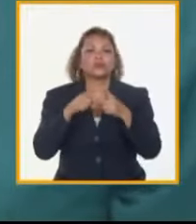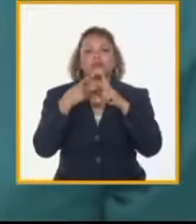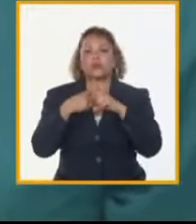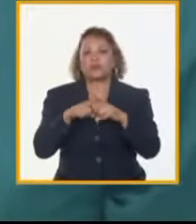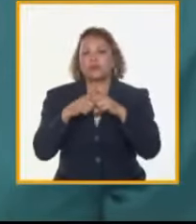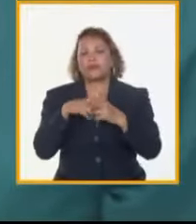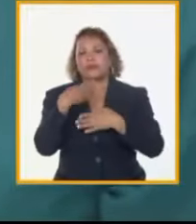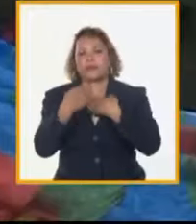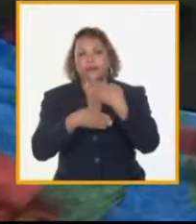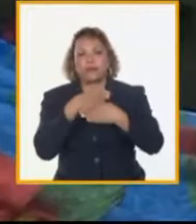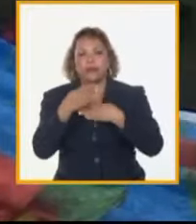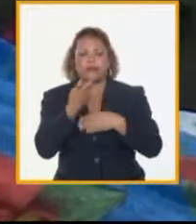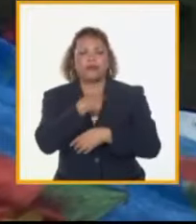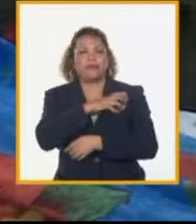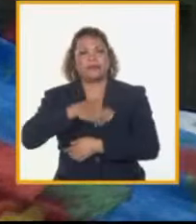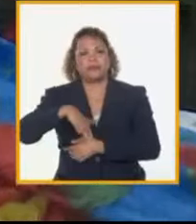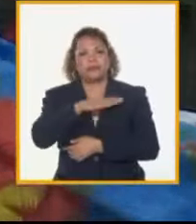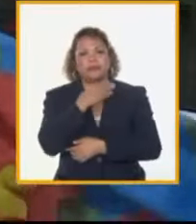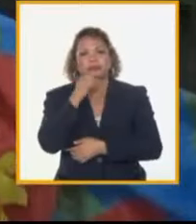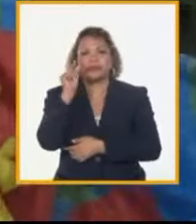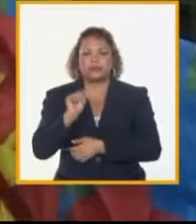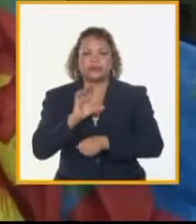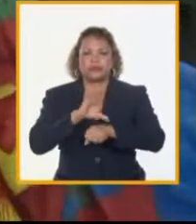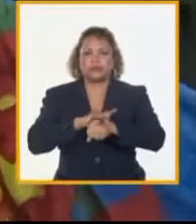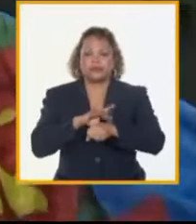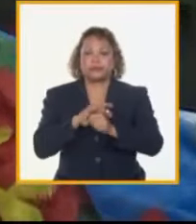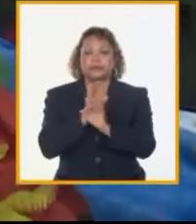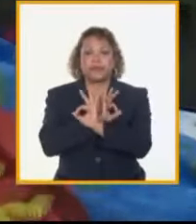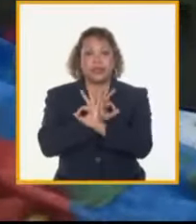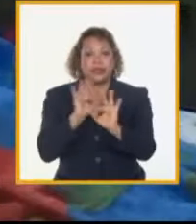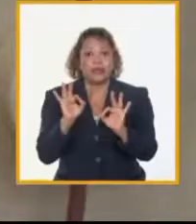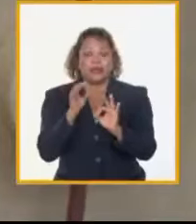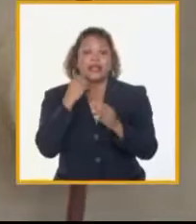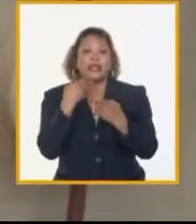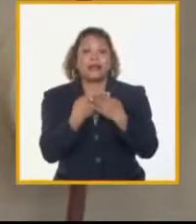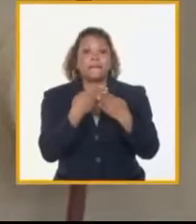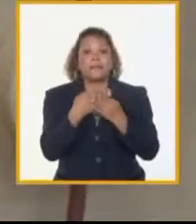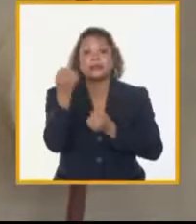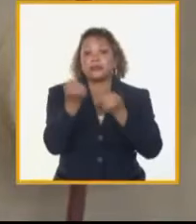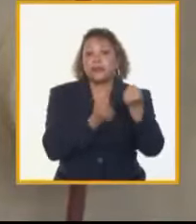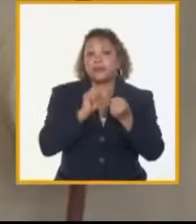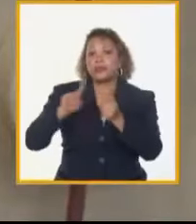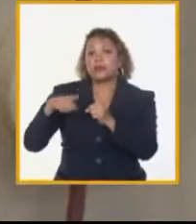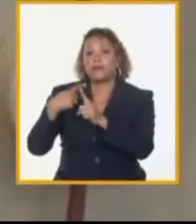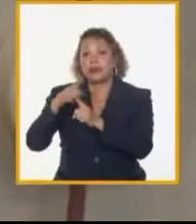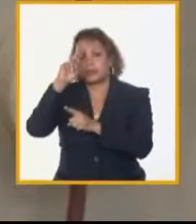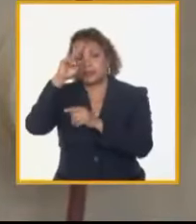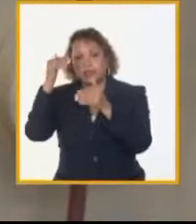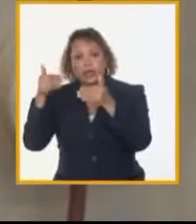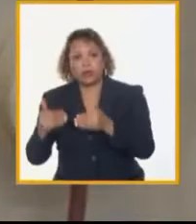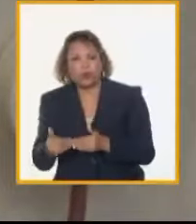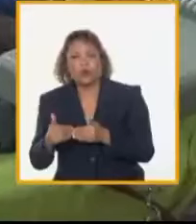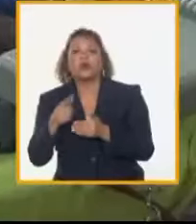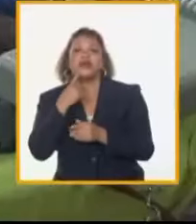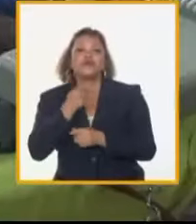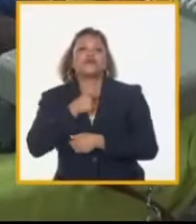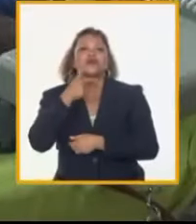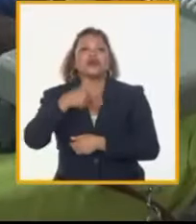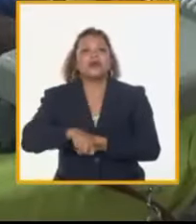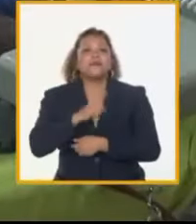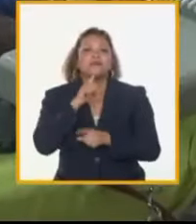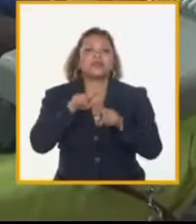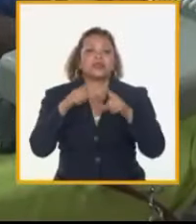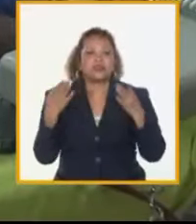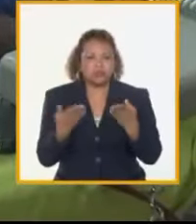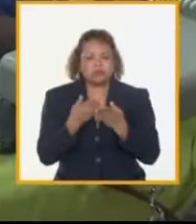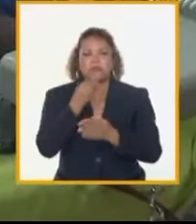la cotidianidad. En este particular, la unión entre la empresa de transporte y salud pública provincial es un ejemplo de cuánto se puede